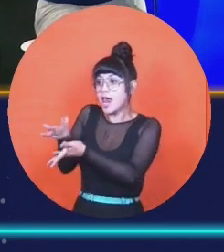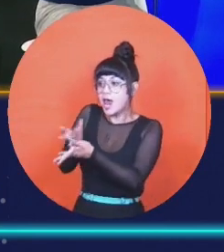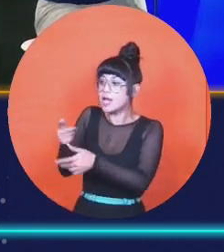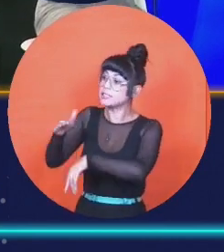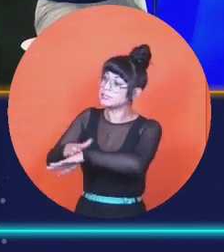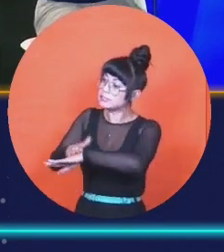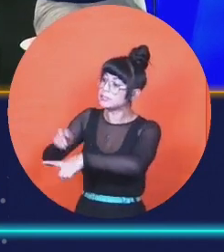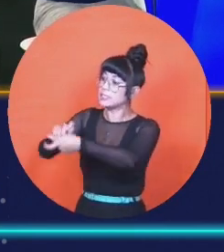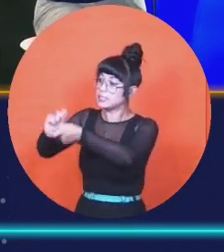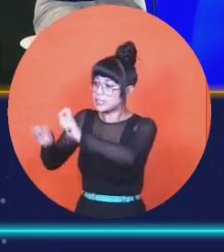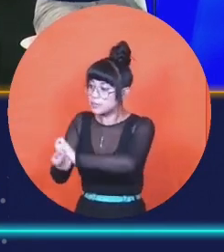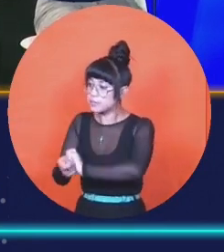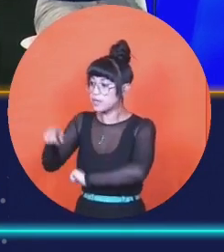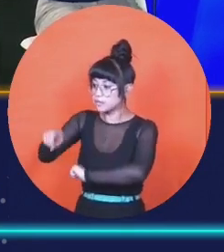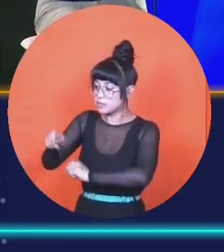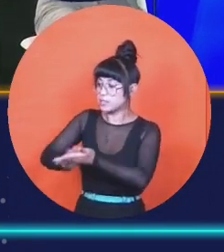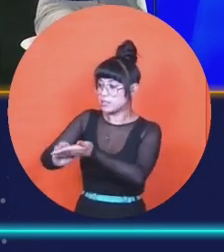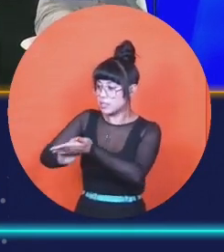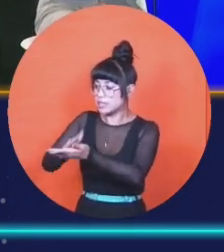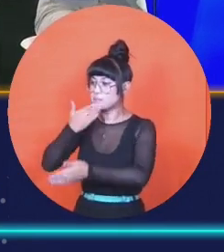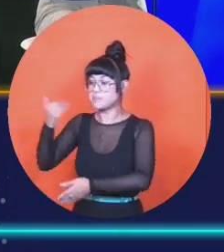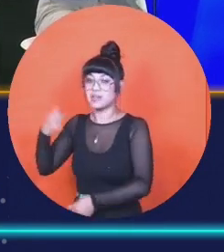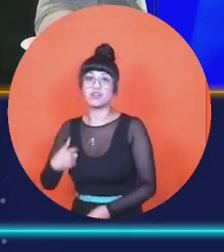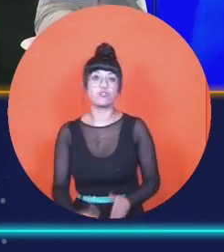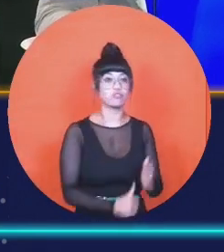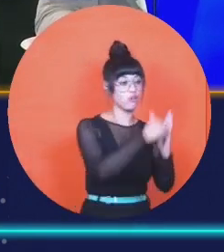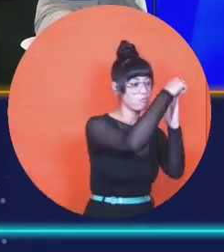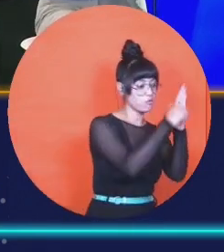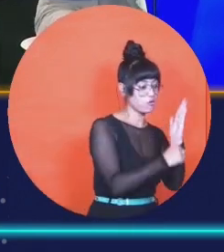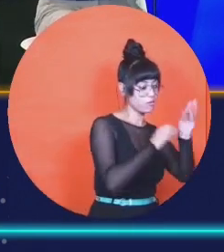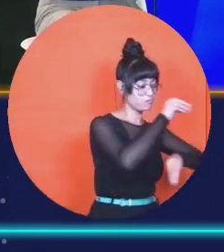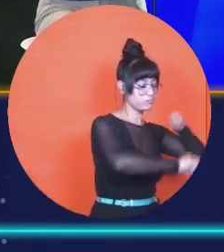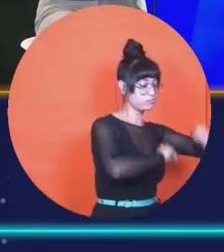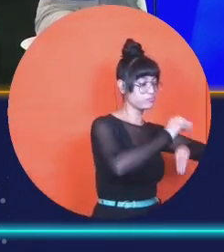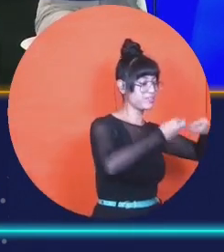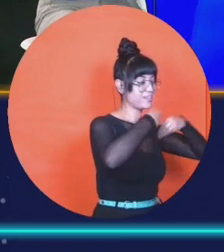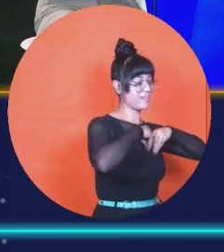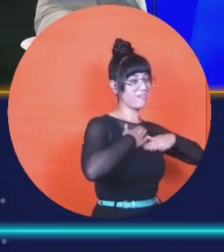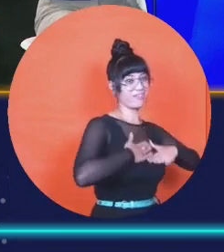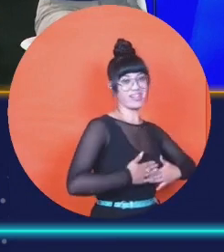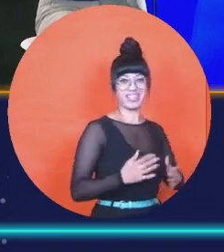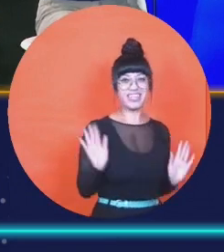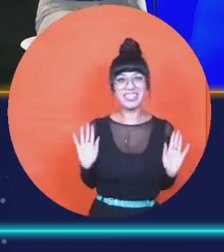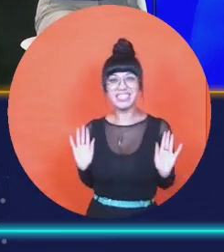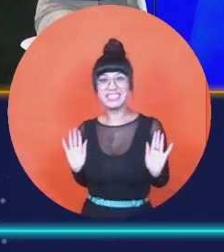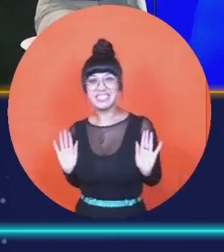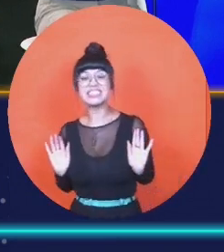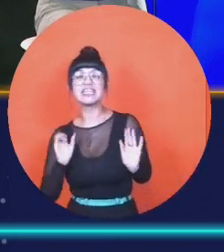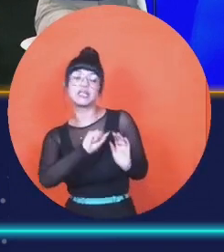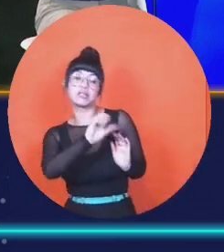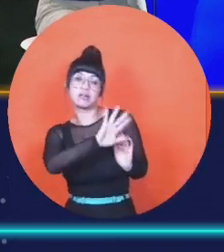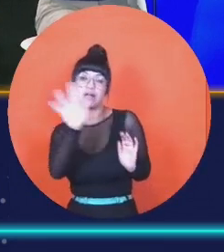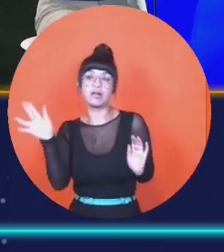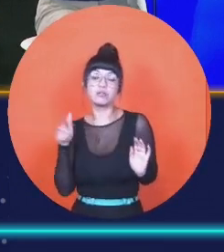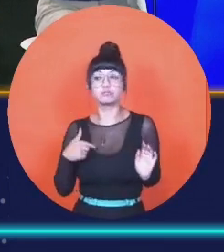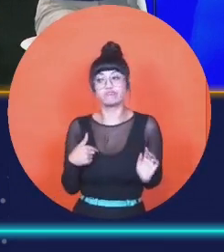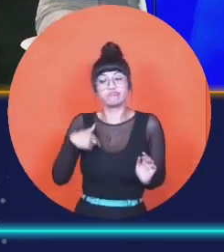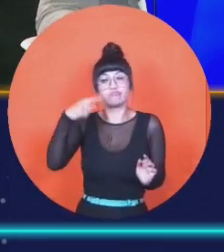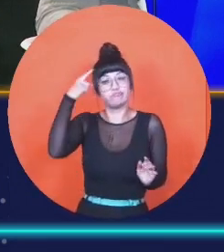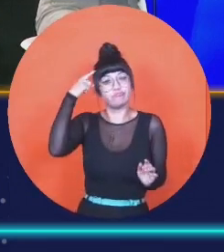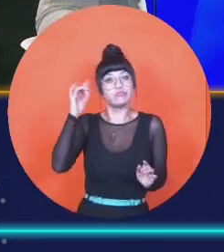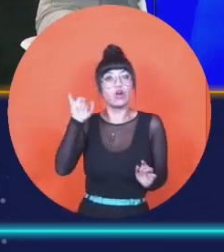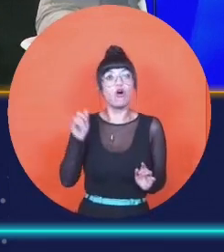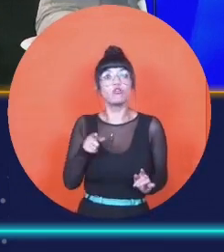cambiar y me hubiera sentado a programar y hubiera terminado más tranquila. Entonces, sí, o sea, o si